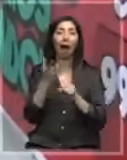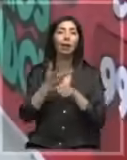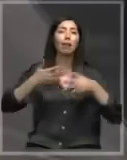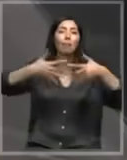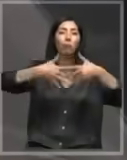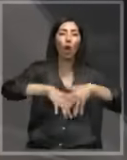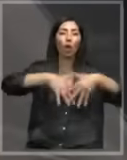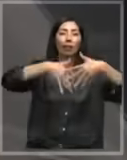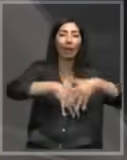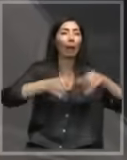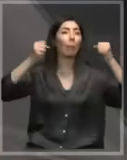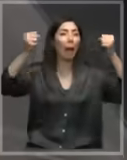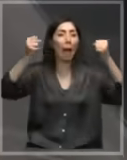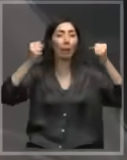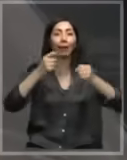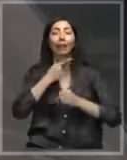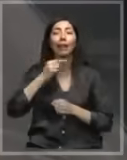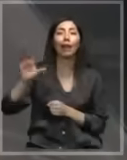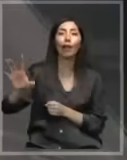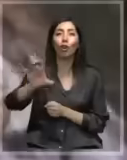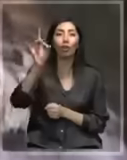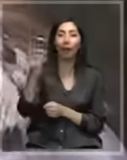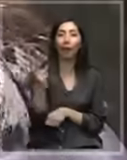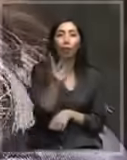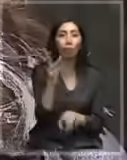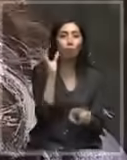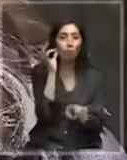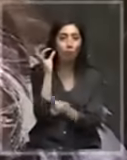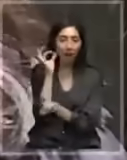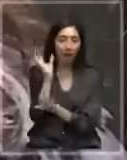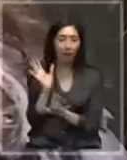ciudades para encontrar a Michelle y a Alison. Por lo